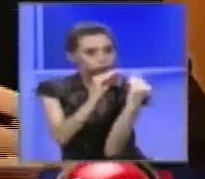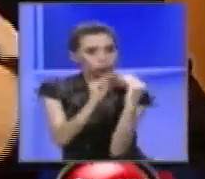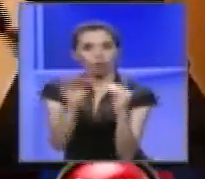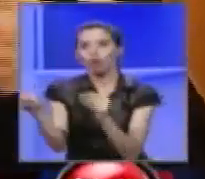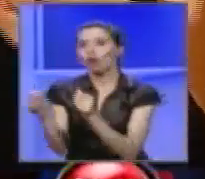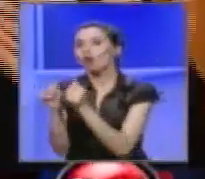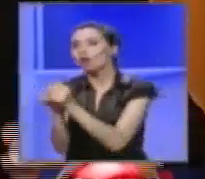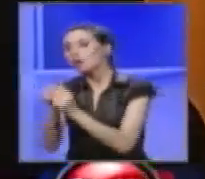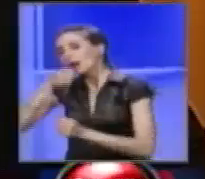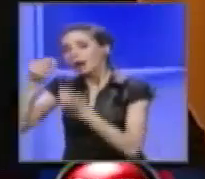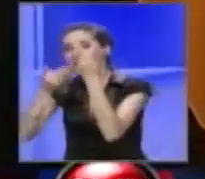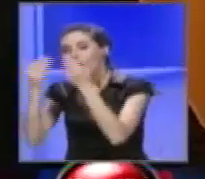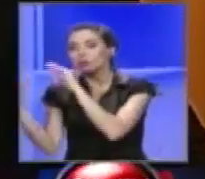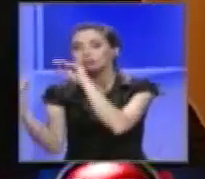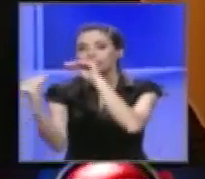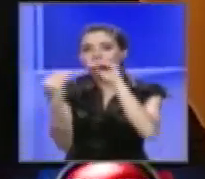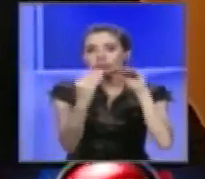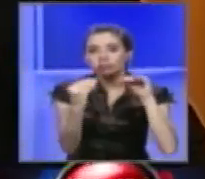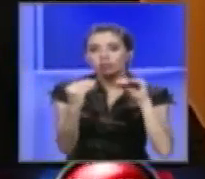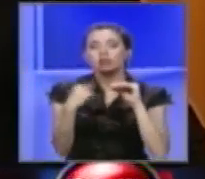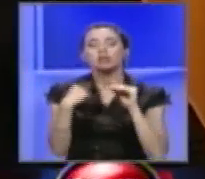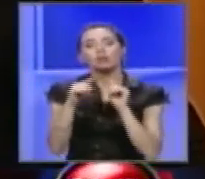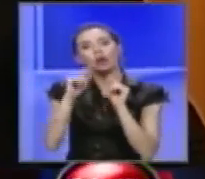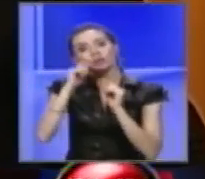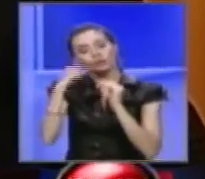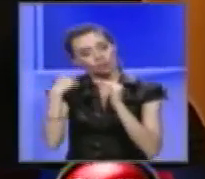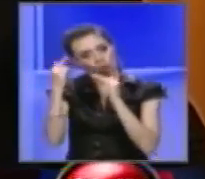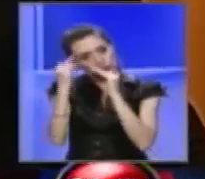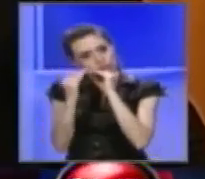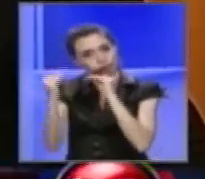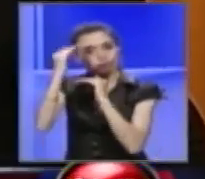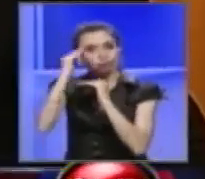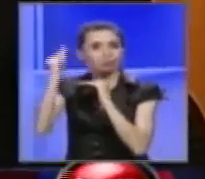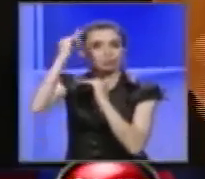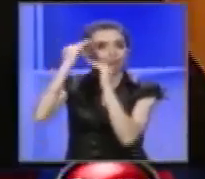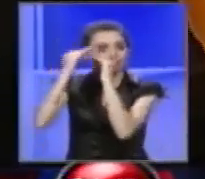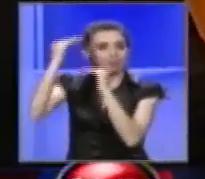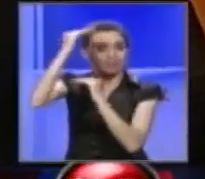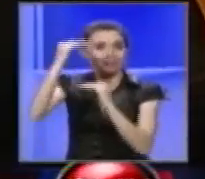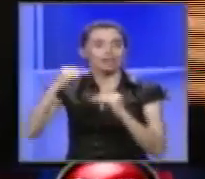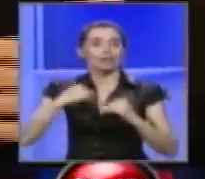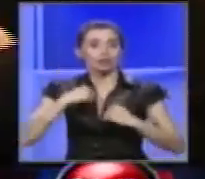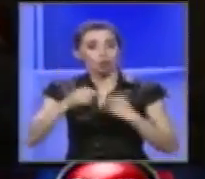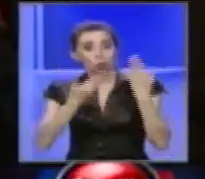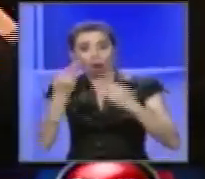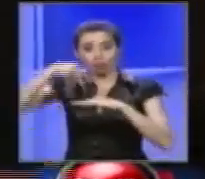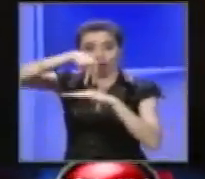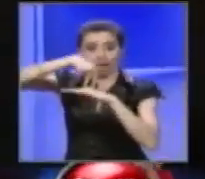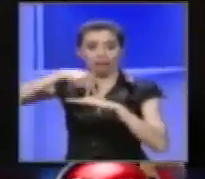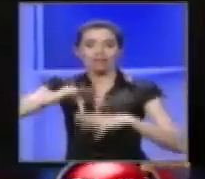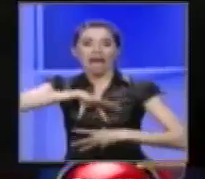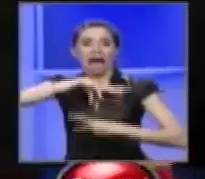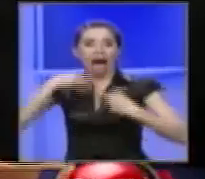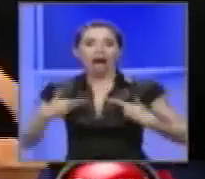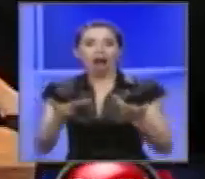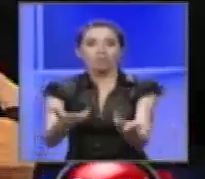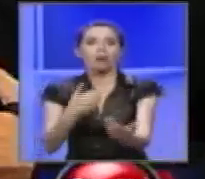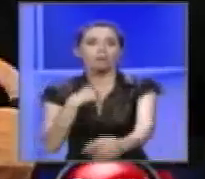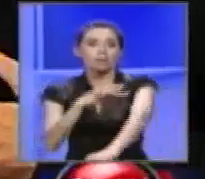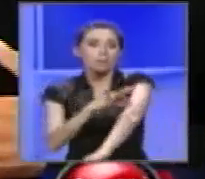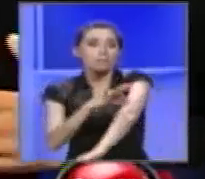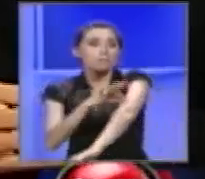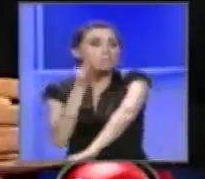colegas para crecer. Yo les voy a dar mi alma, yo me voy a entregar y voy a dejar mi piel en ese escenario, como